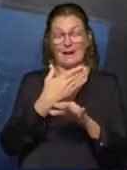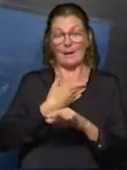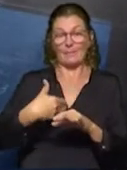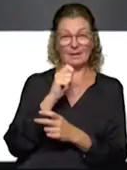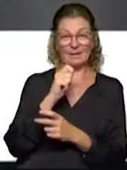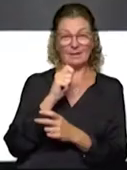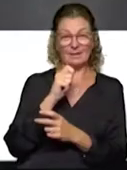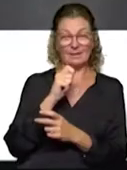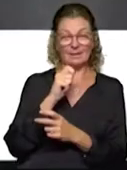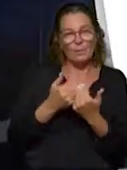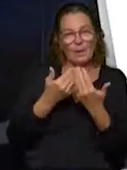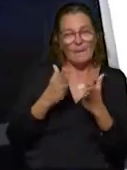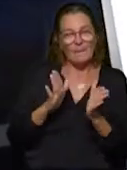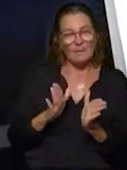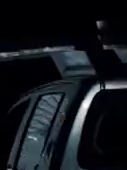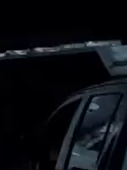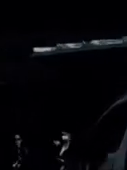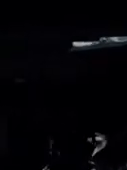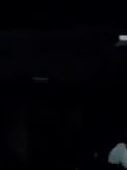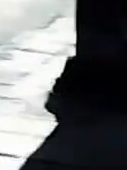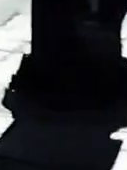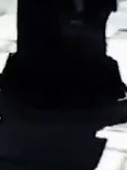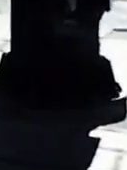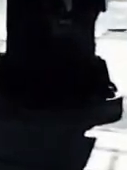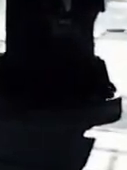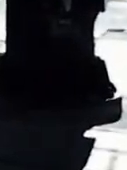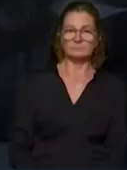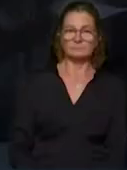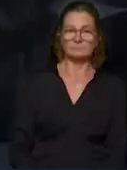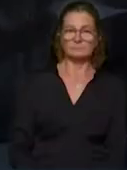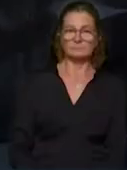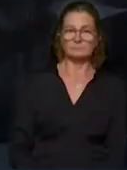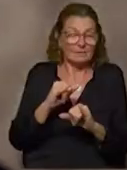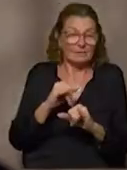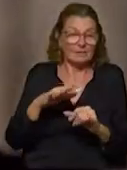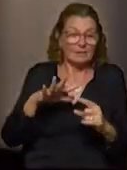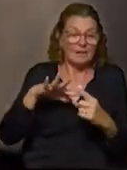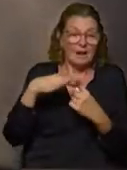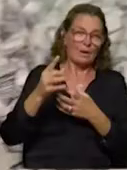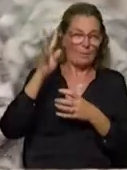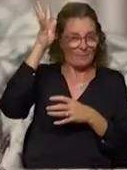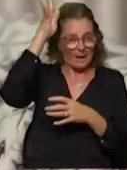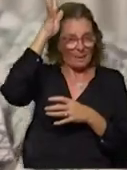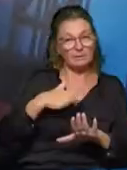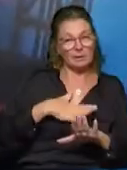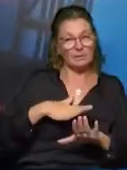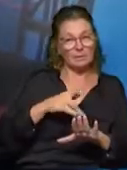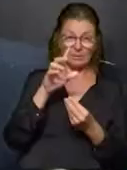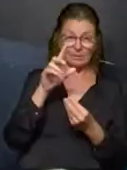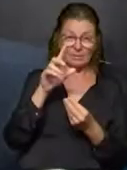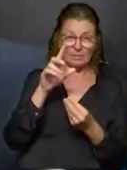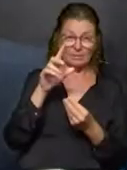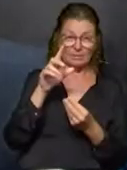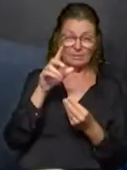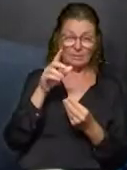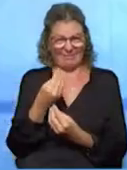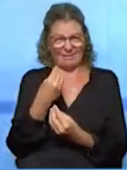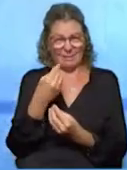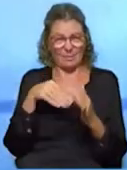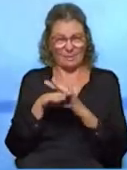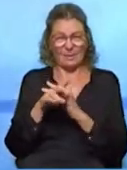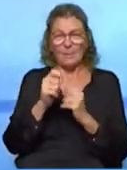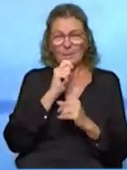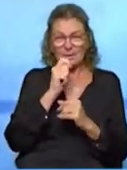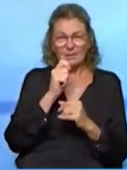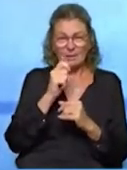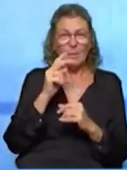Wilmar Amaral entrevista y aborda los temas más relevantes de nuestra realidad. Informes, móviles, panelistas y humor para poner la